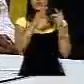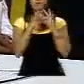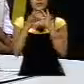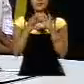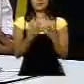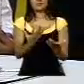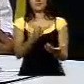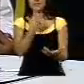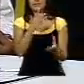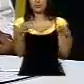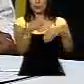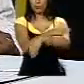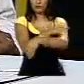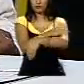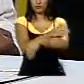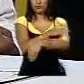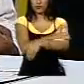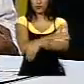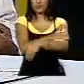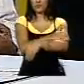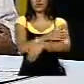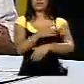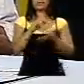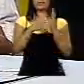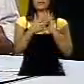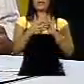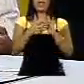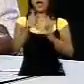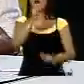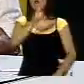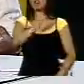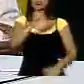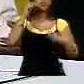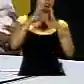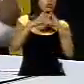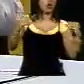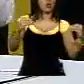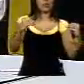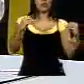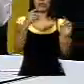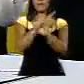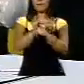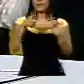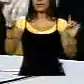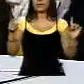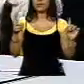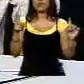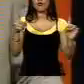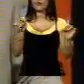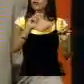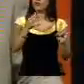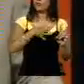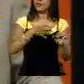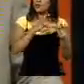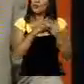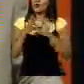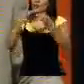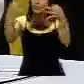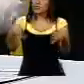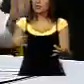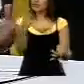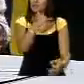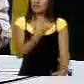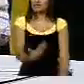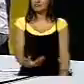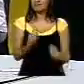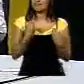antisísmica. O sea, aguanta todo terremoto, todo tipo de movimiento, pero no aguanta una tarjeta. Tienen que ser